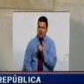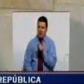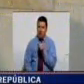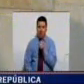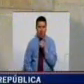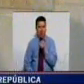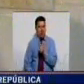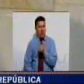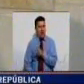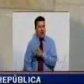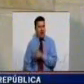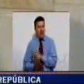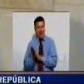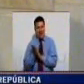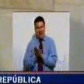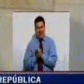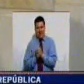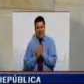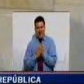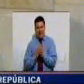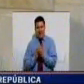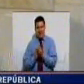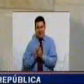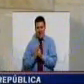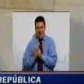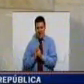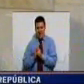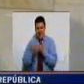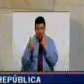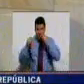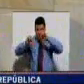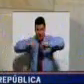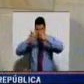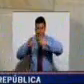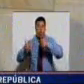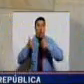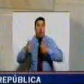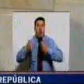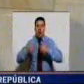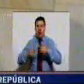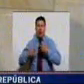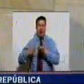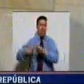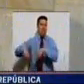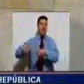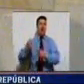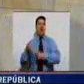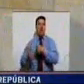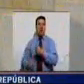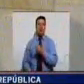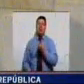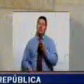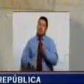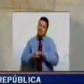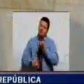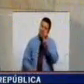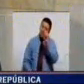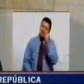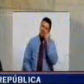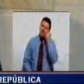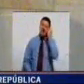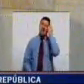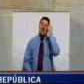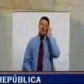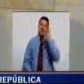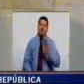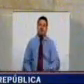lomo quienes se pusieron detrás en este acto de privatizar a Isagen. Y hago una advertencia que fue una cosa que a mí se